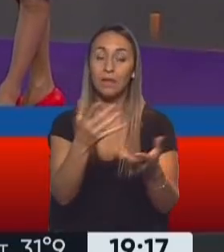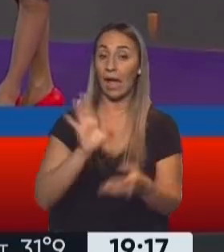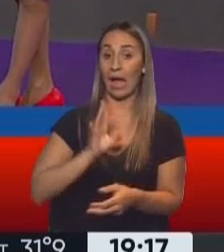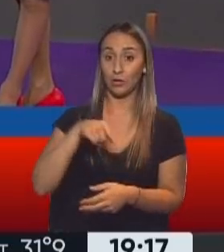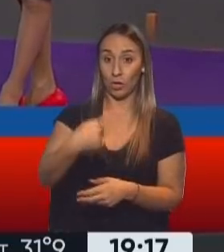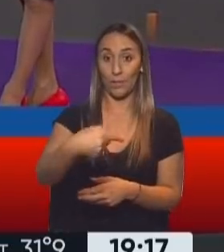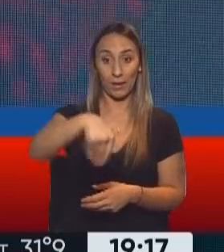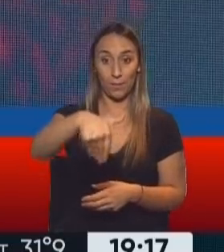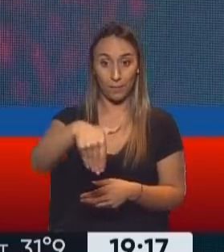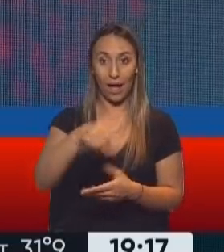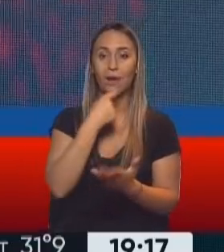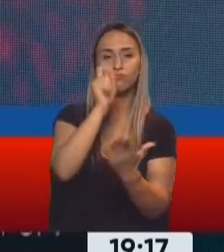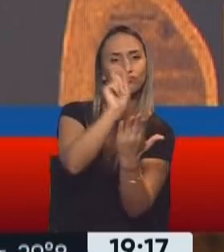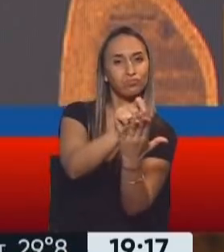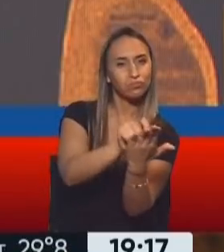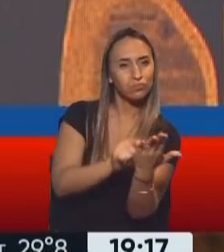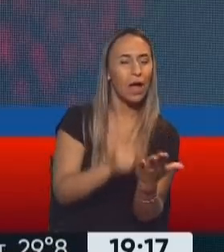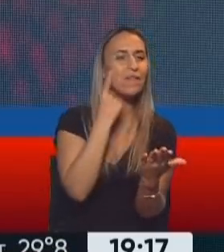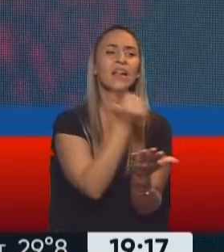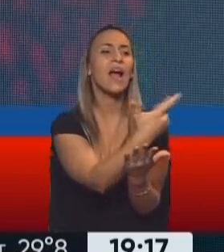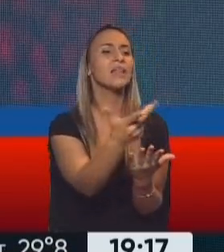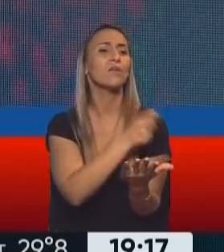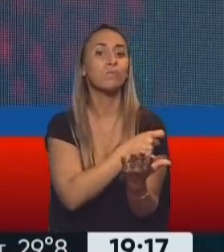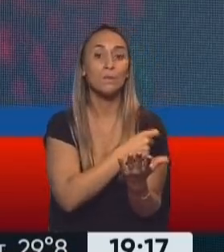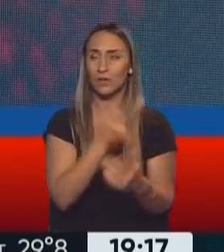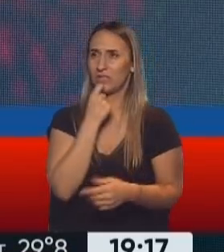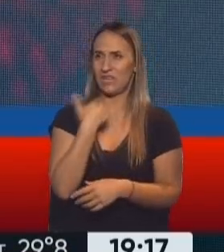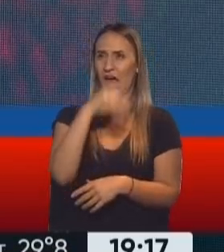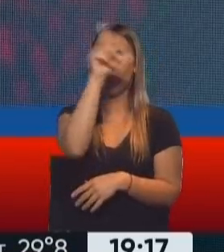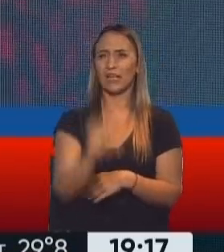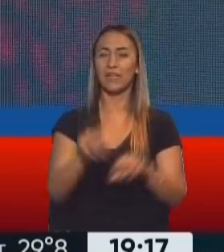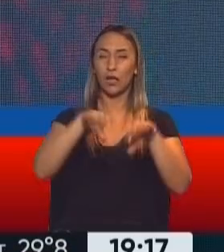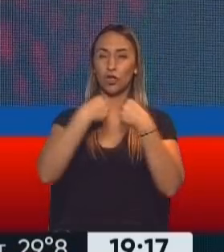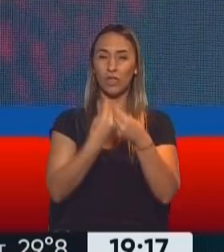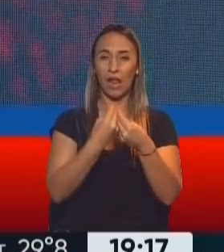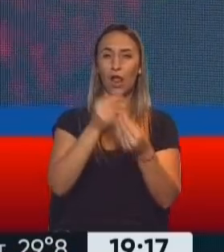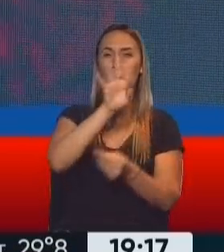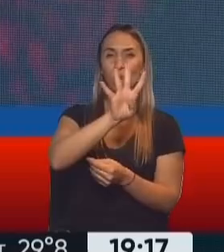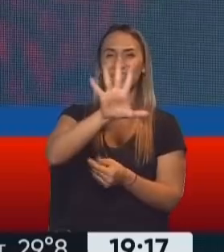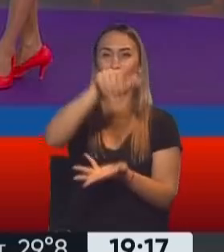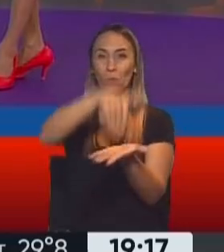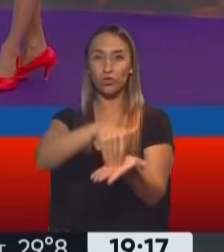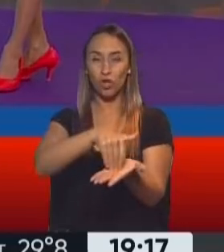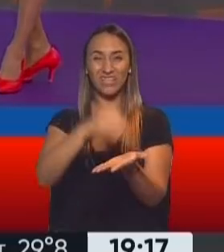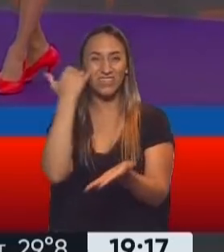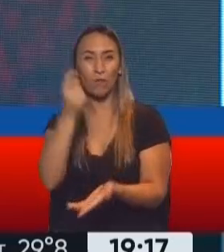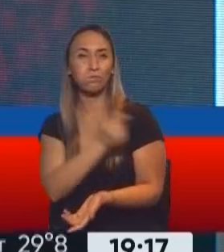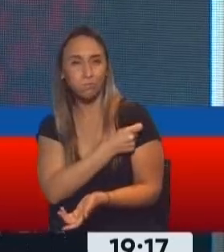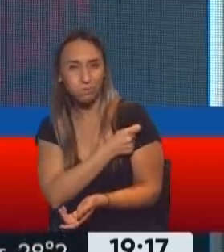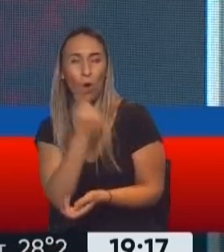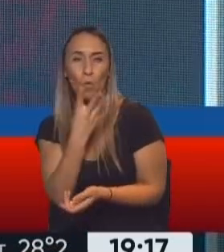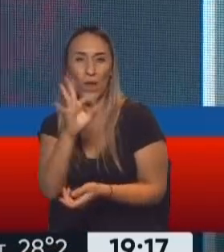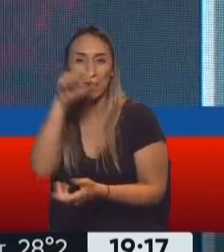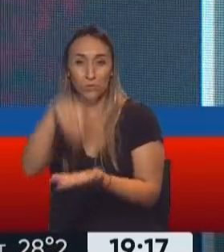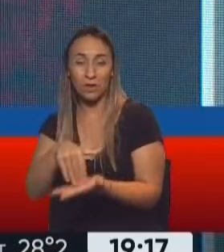censo más actualizado, claro. Pero si somos 45 millones, faltan unos 5 millones vacunados. Bueno, y yo le diría a esa gente